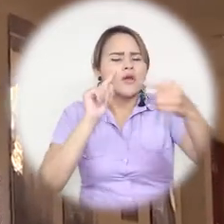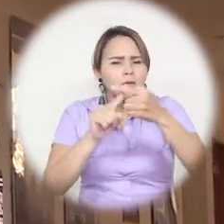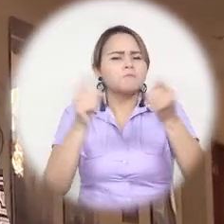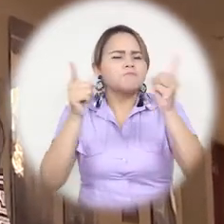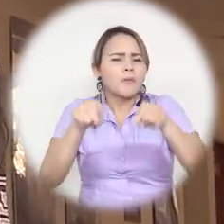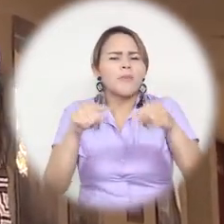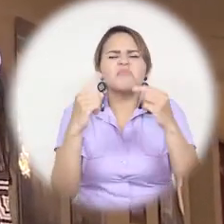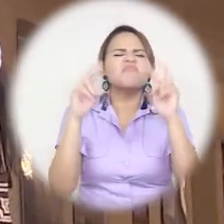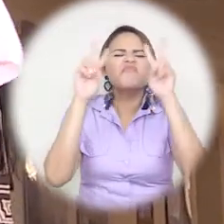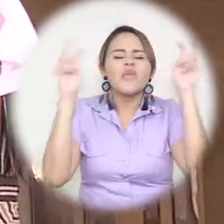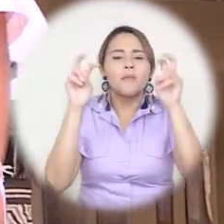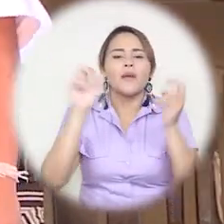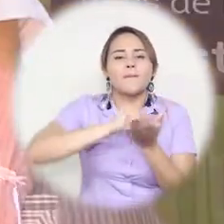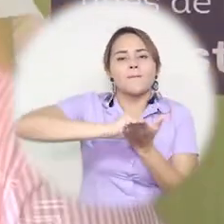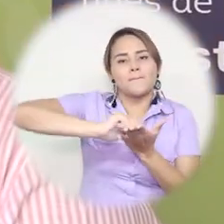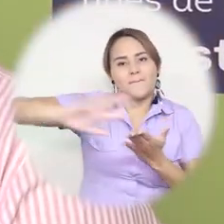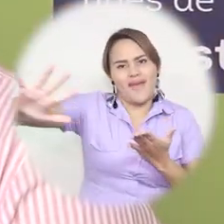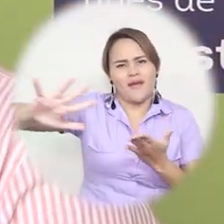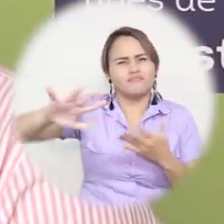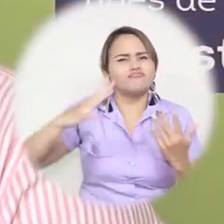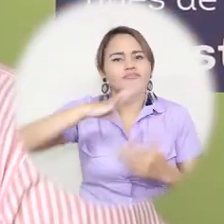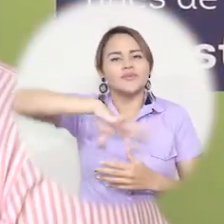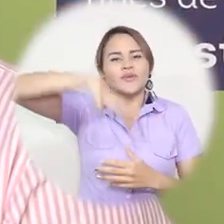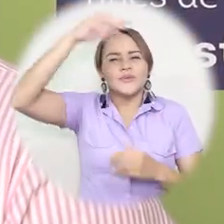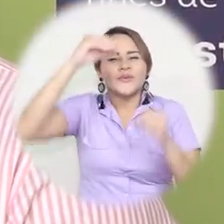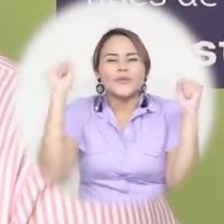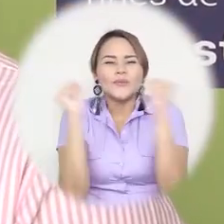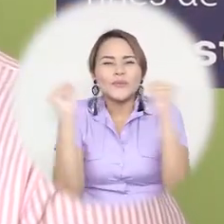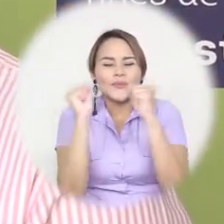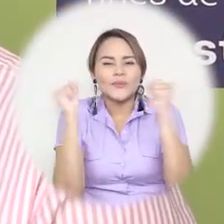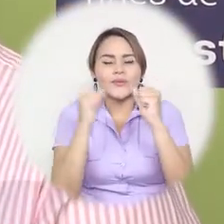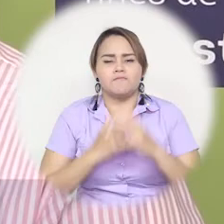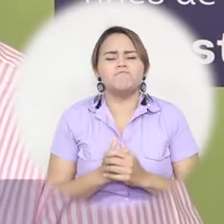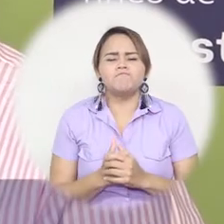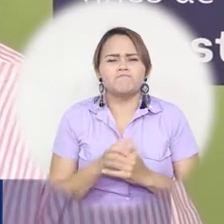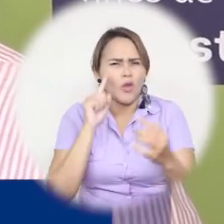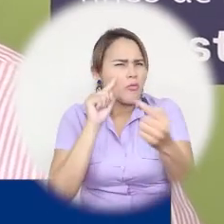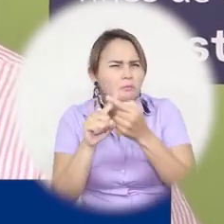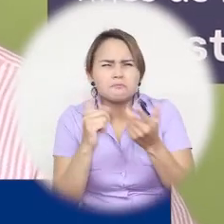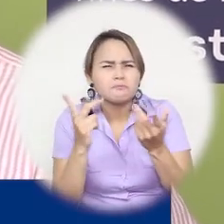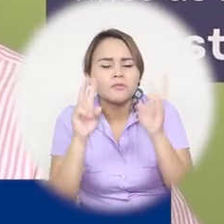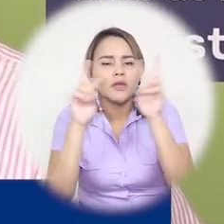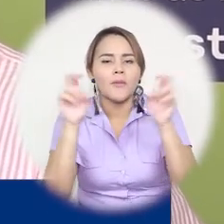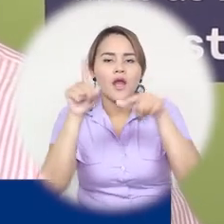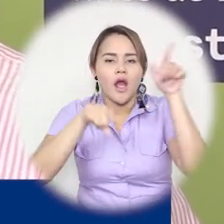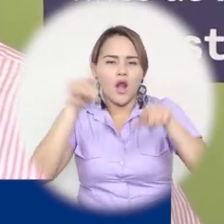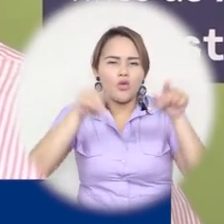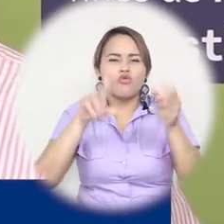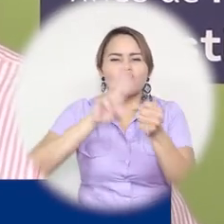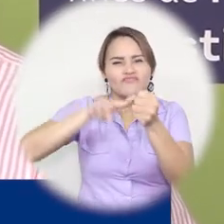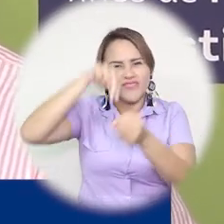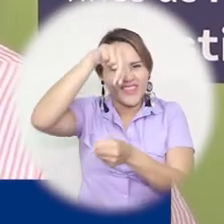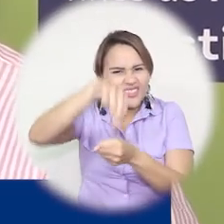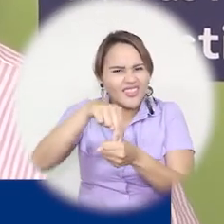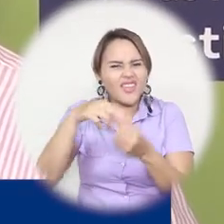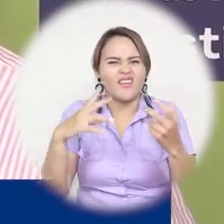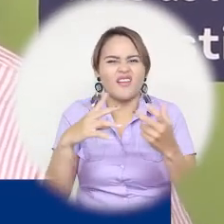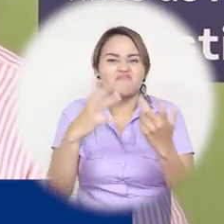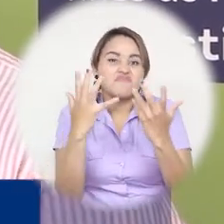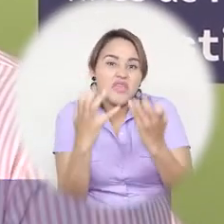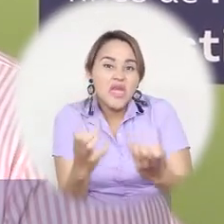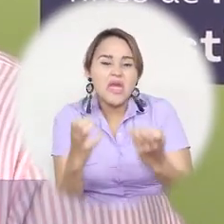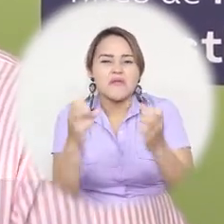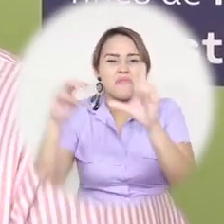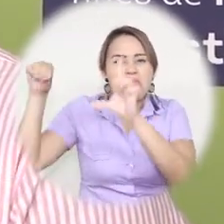permite entregarle unas becas a estudiantes de las comunidades indígenas reconocidas para estudios de maestría